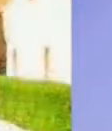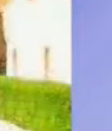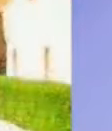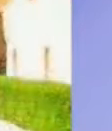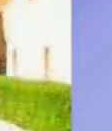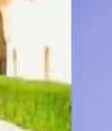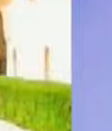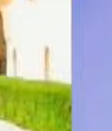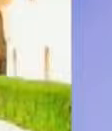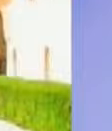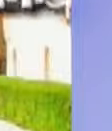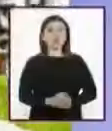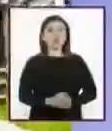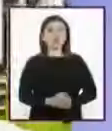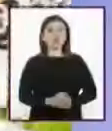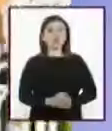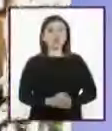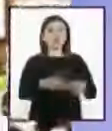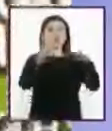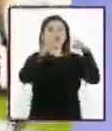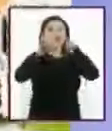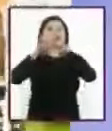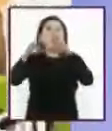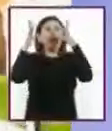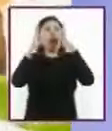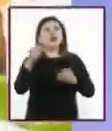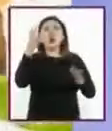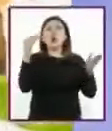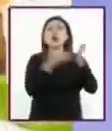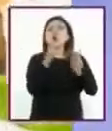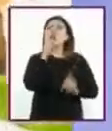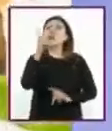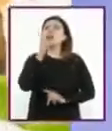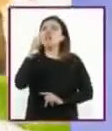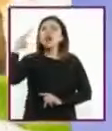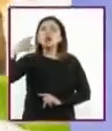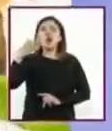Más de 4.000 arabismos se han incorporado al español.